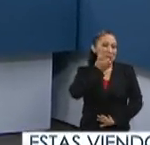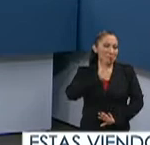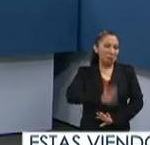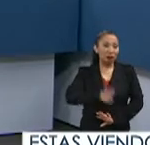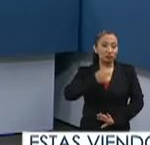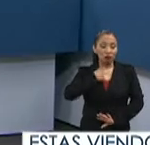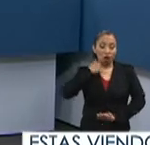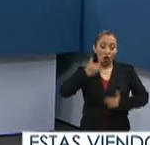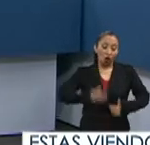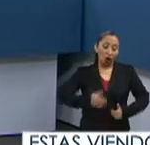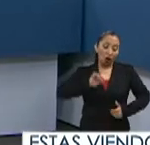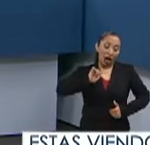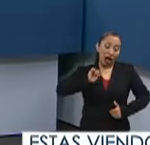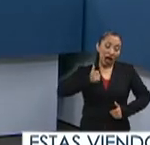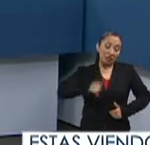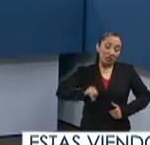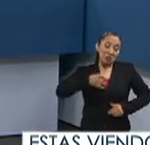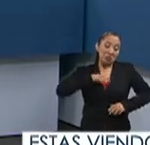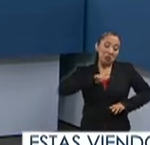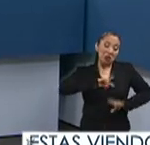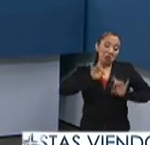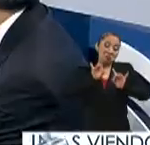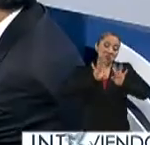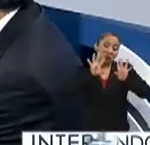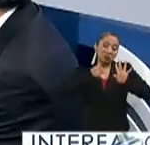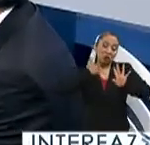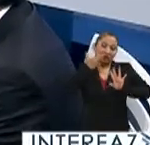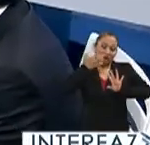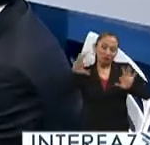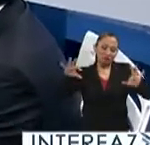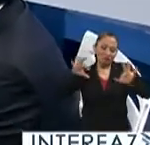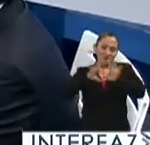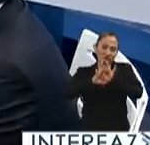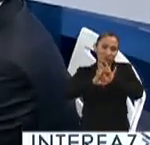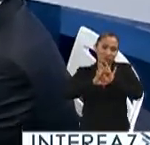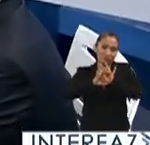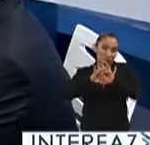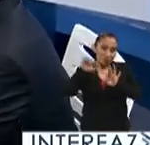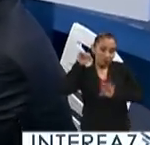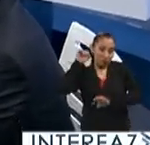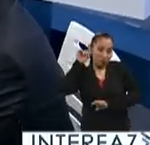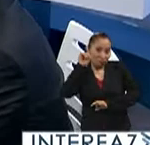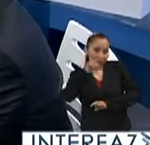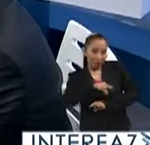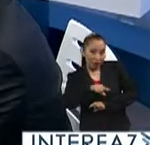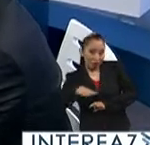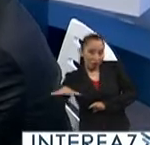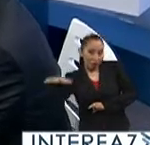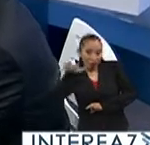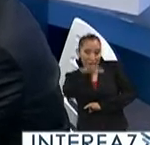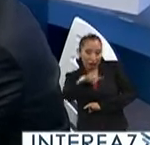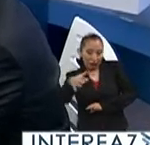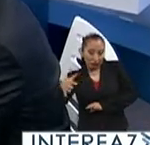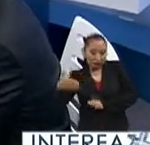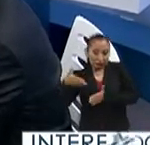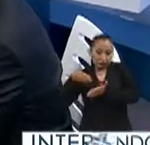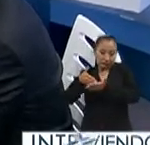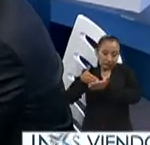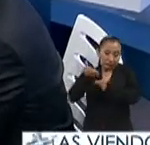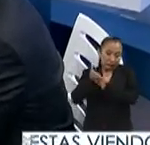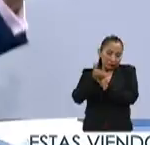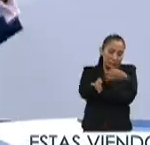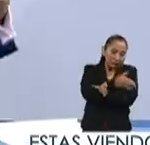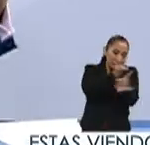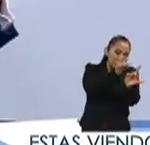¿no? Yo soy hoy mis circunstancias y esto lo quiero casar. Si tiene que ver en esto que es la frontera entre